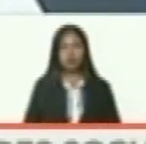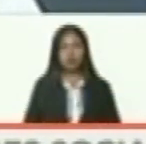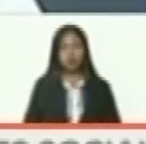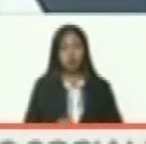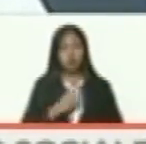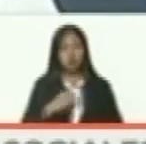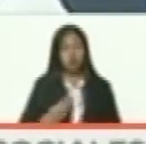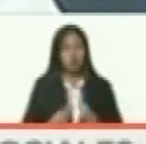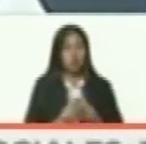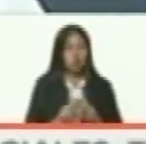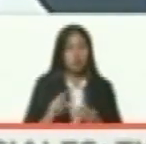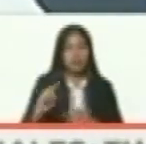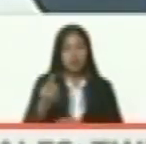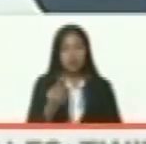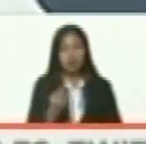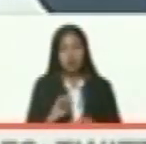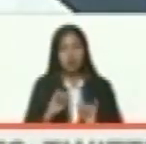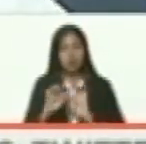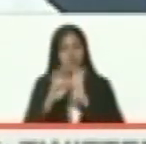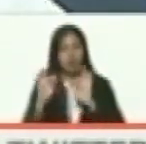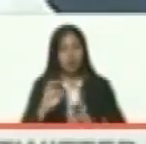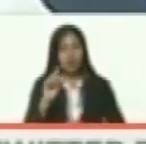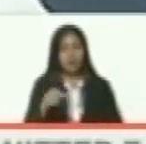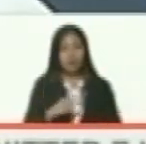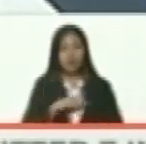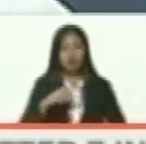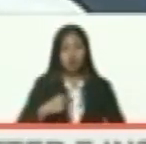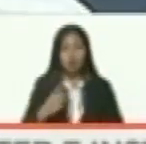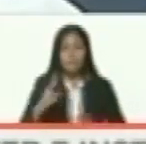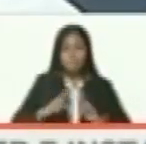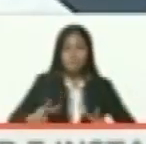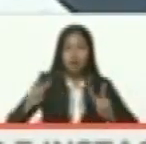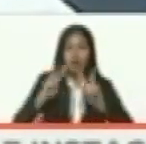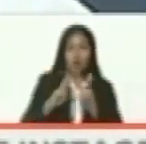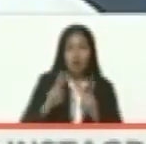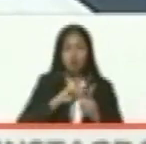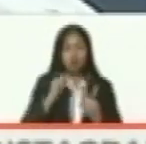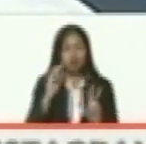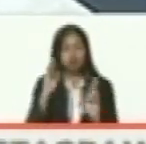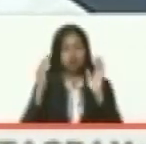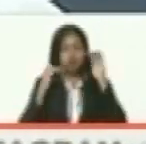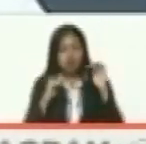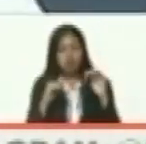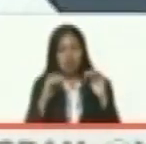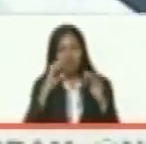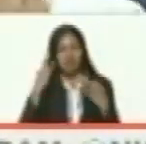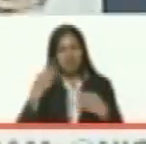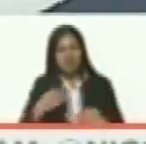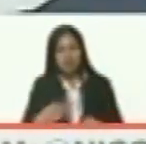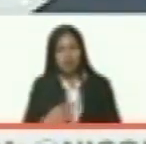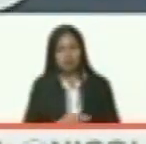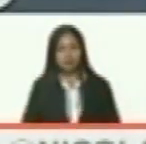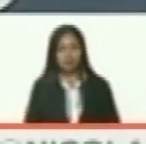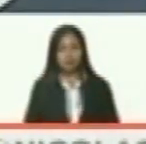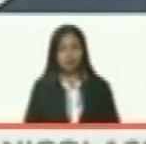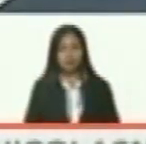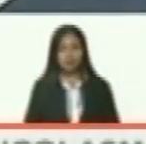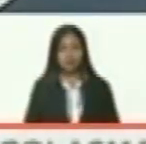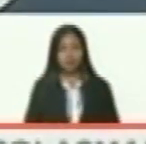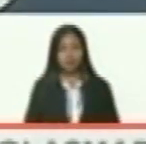Nosotros con nuestros principios, con nuestros valores, con nuestra moral, con nuestra verdad, y